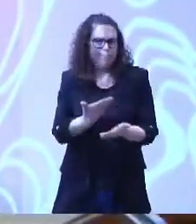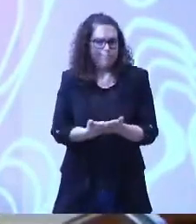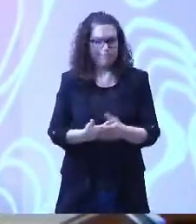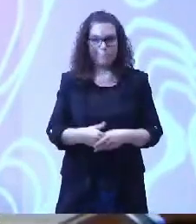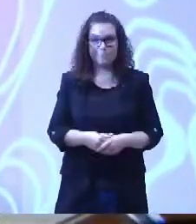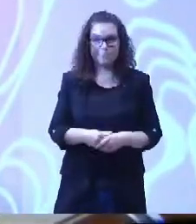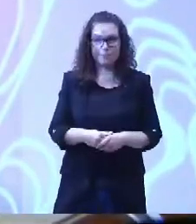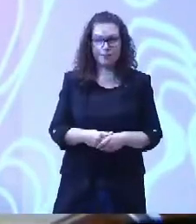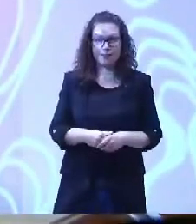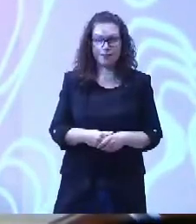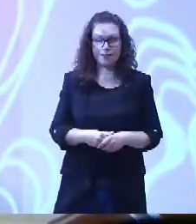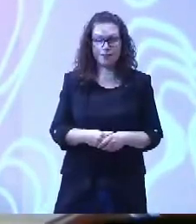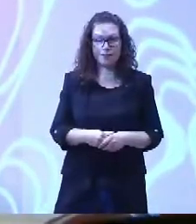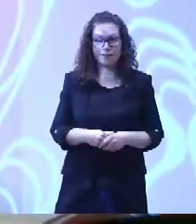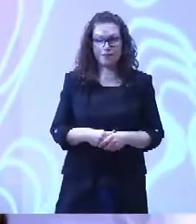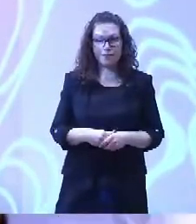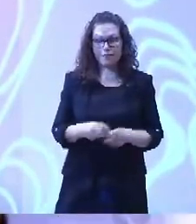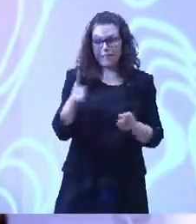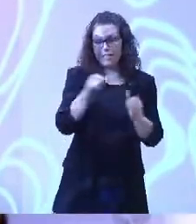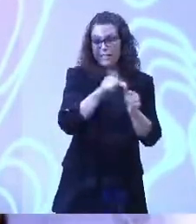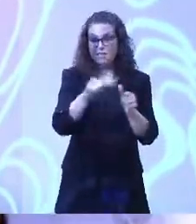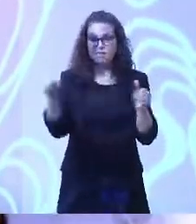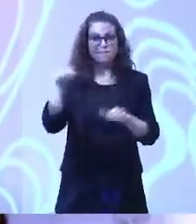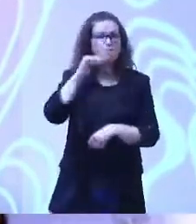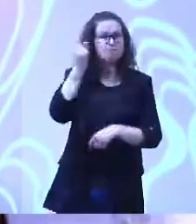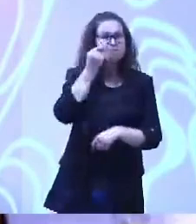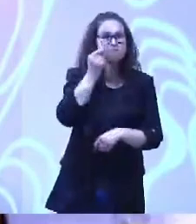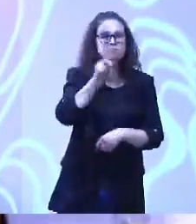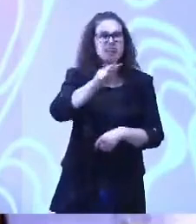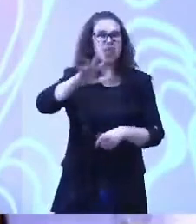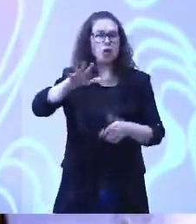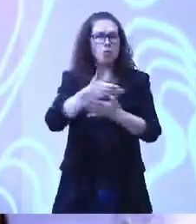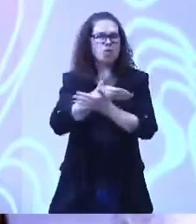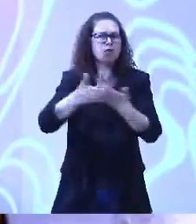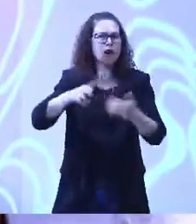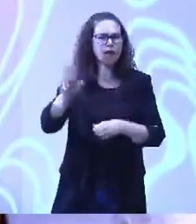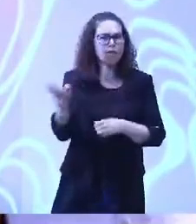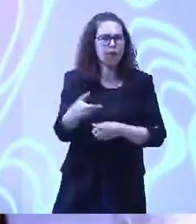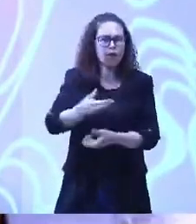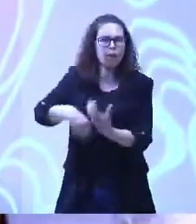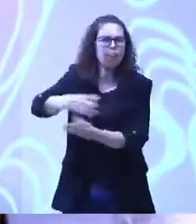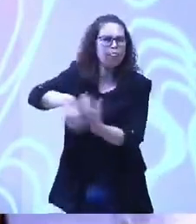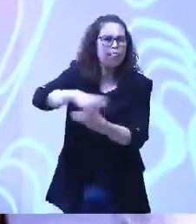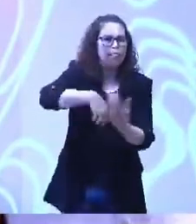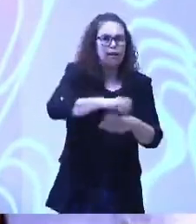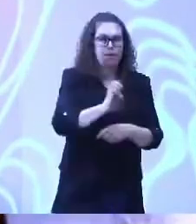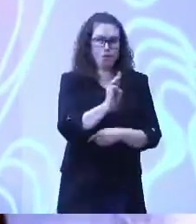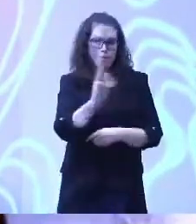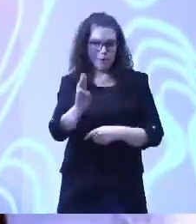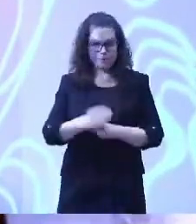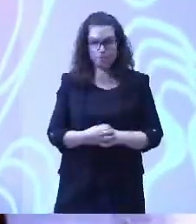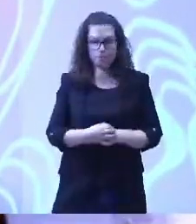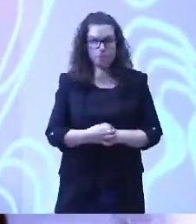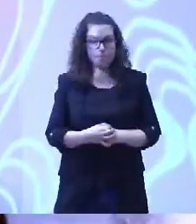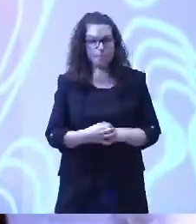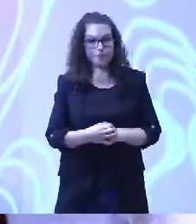con un empresario hablando de mordidas de 25 millones de euros para pagar al Partido Popular.